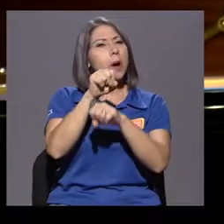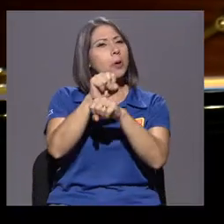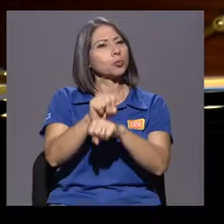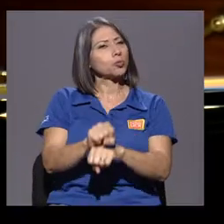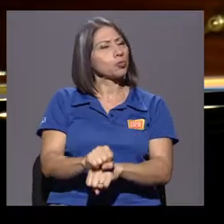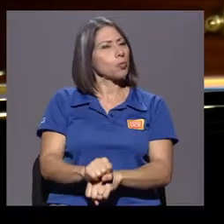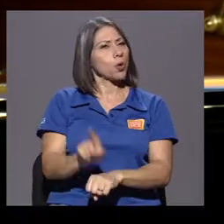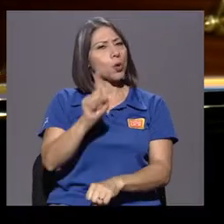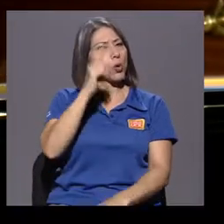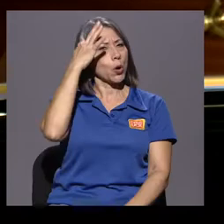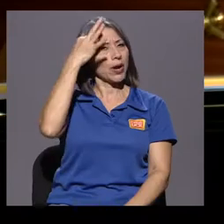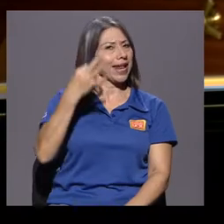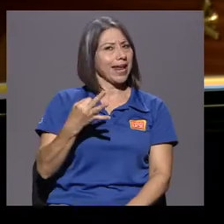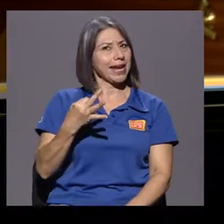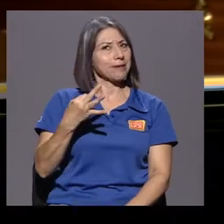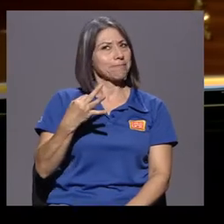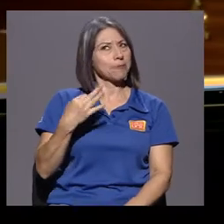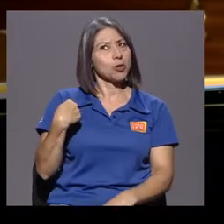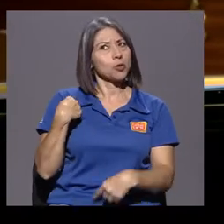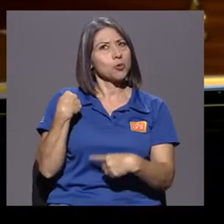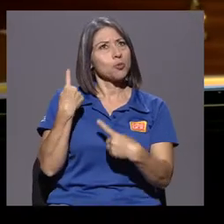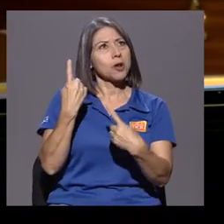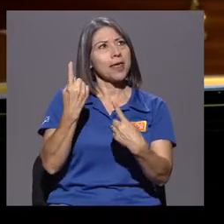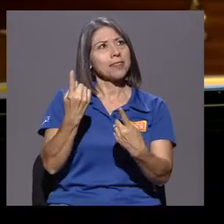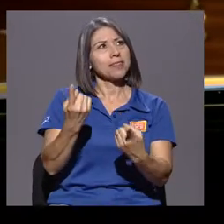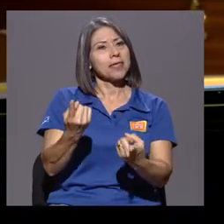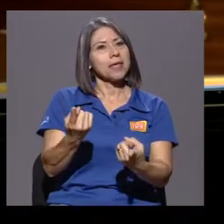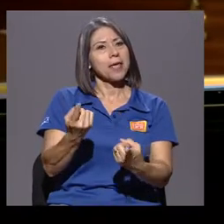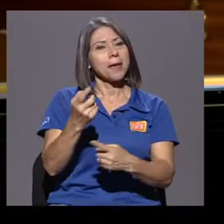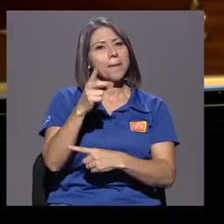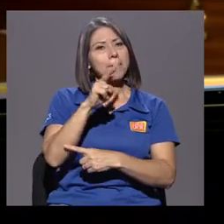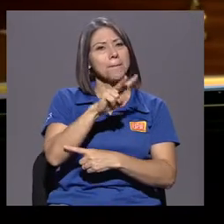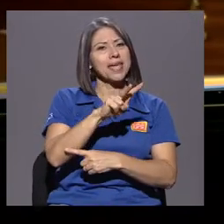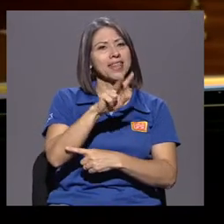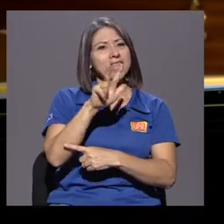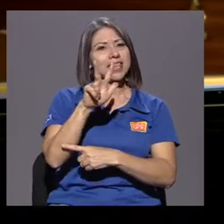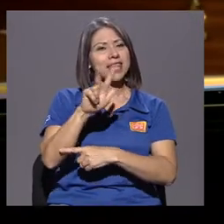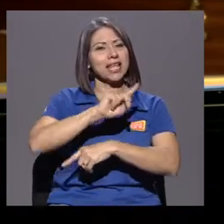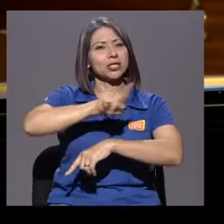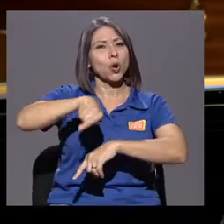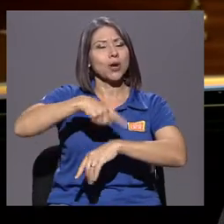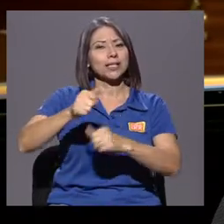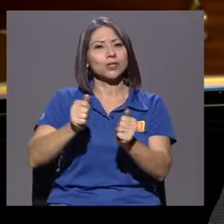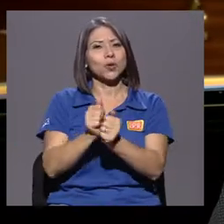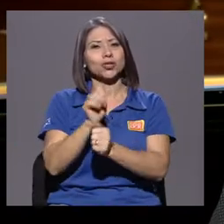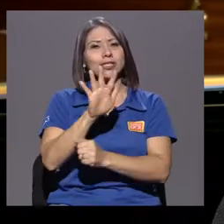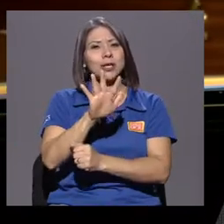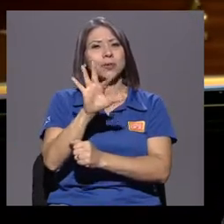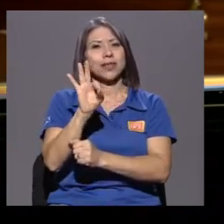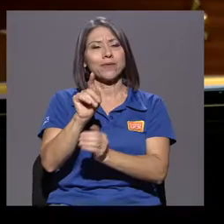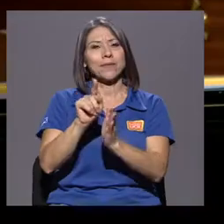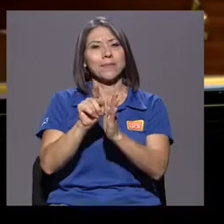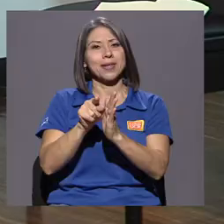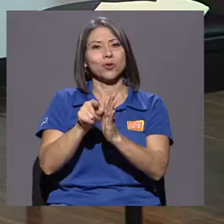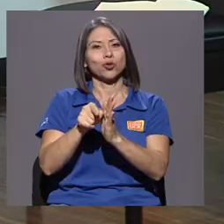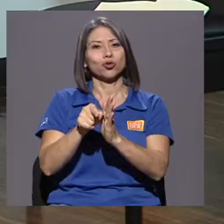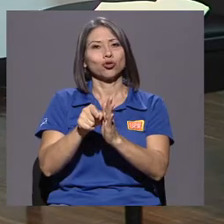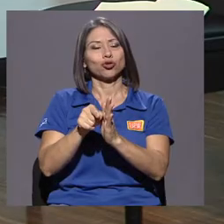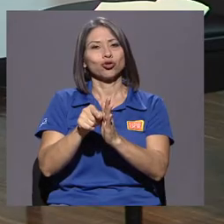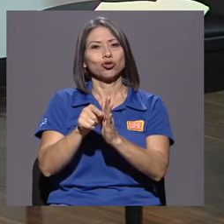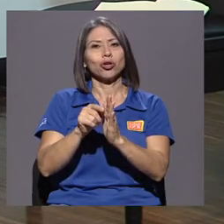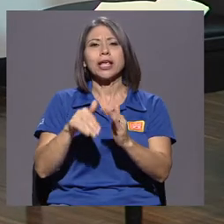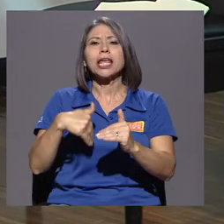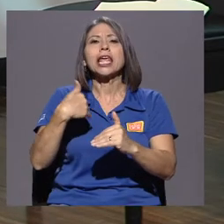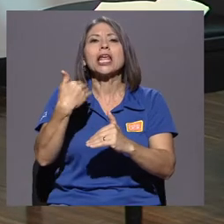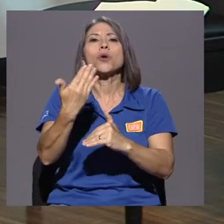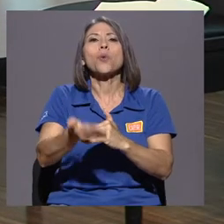creer durante 20 durante 23 horas y 59 minutos y